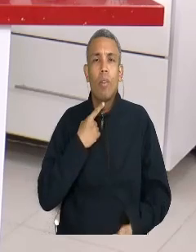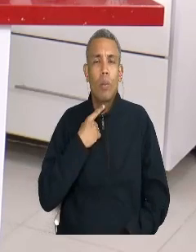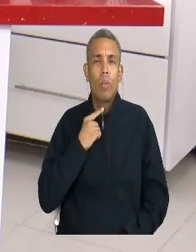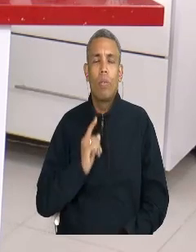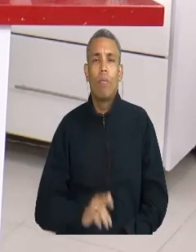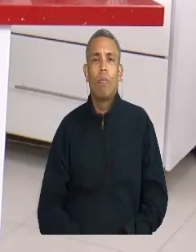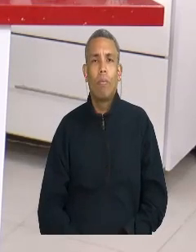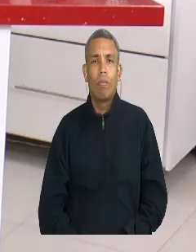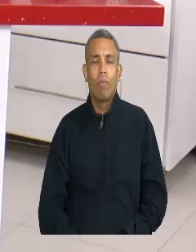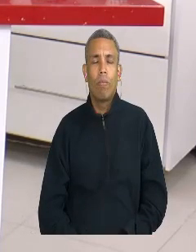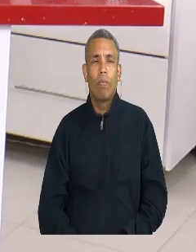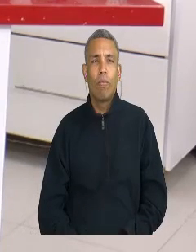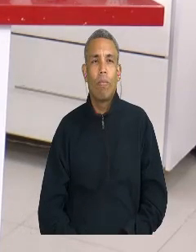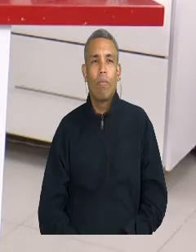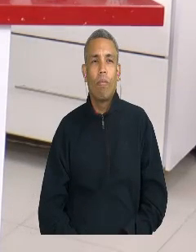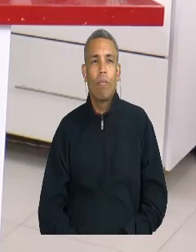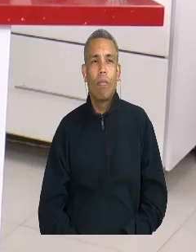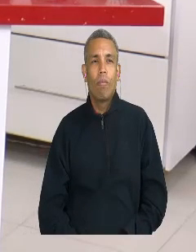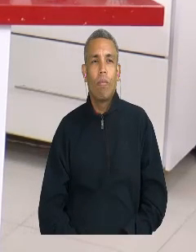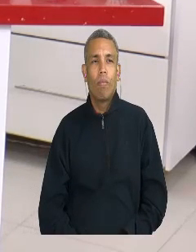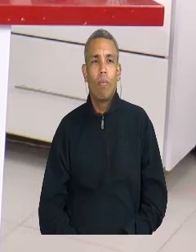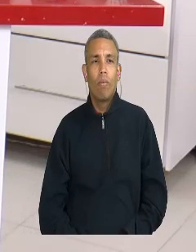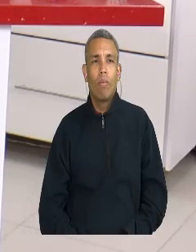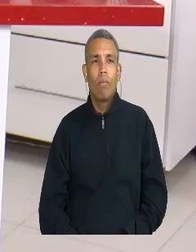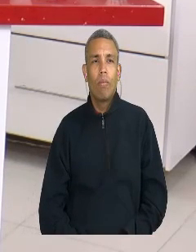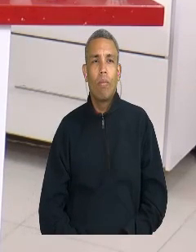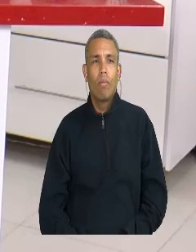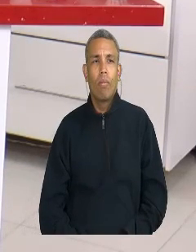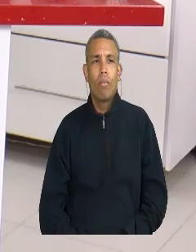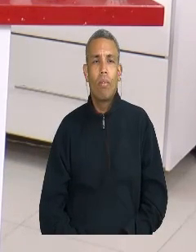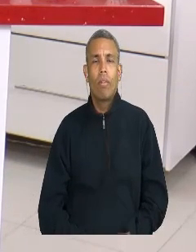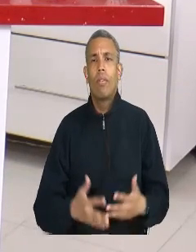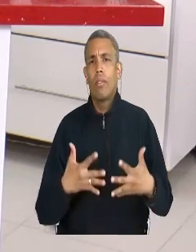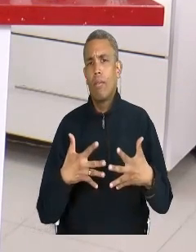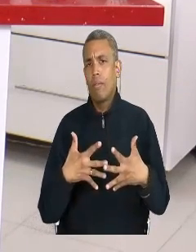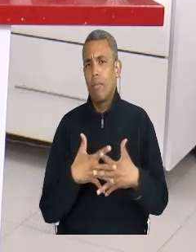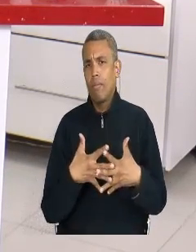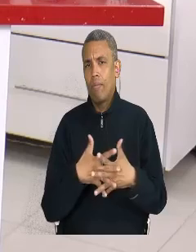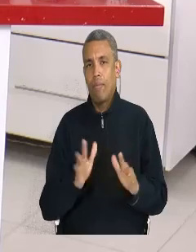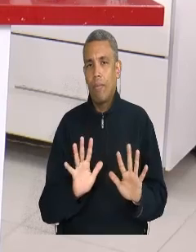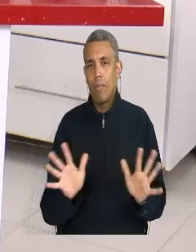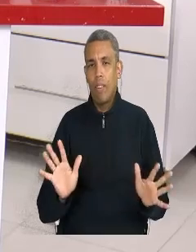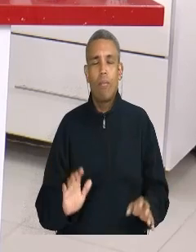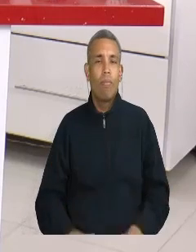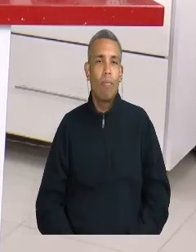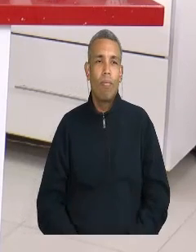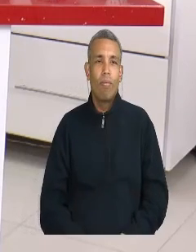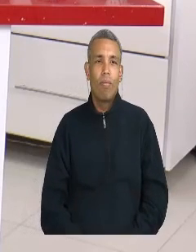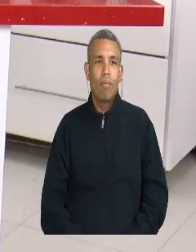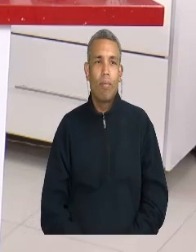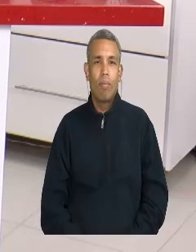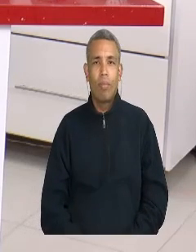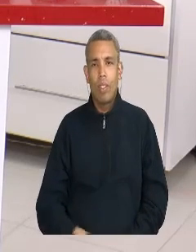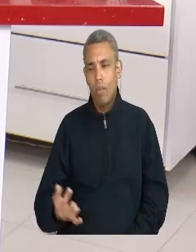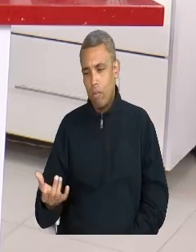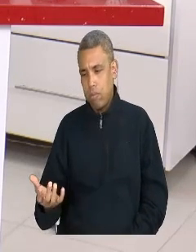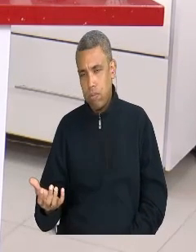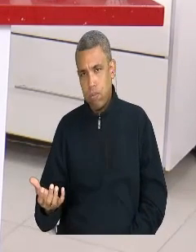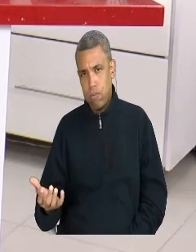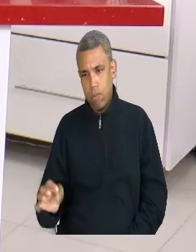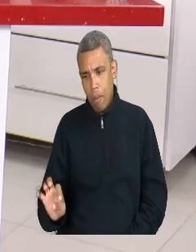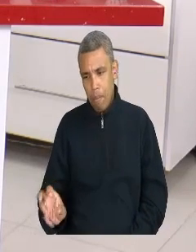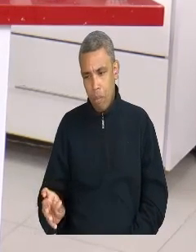Ya nuestro arroz está prácticamente terminado. Vamos a apagar por acá. La